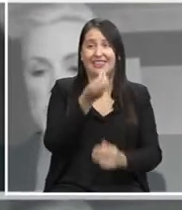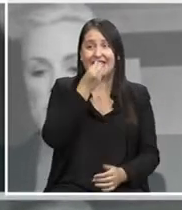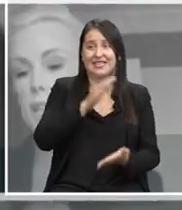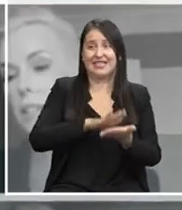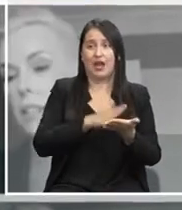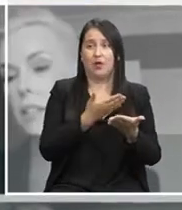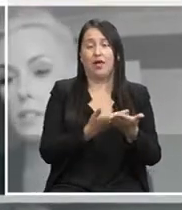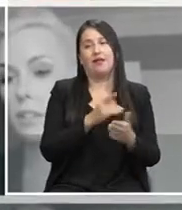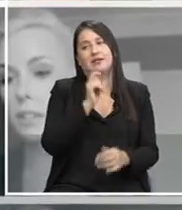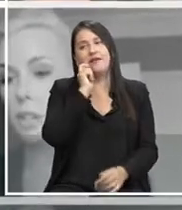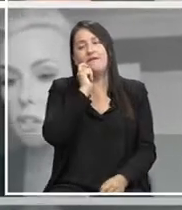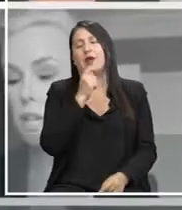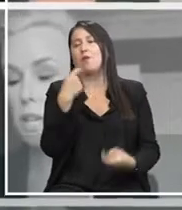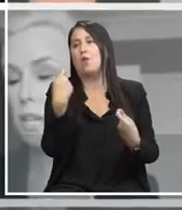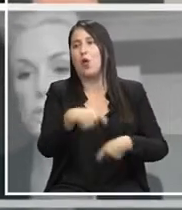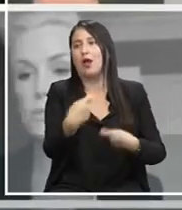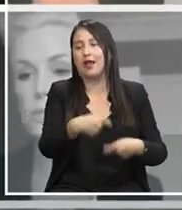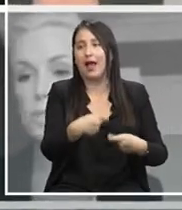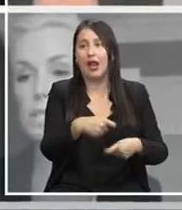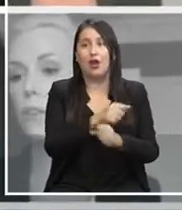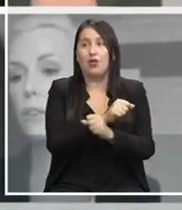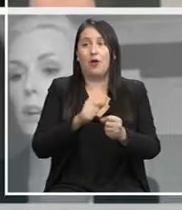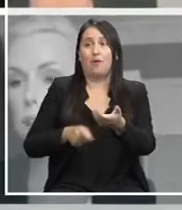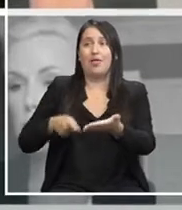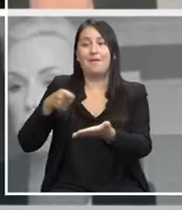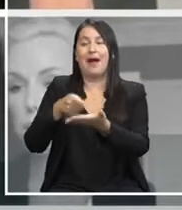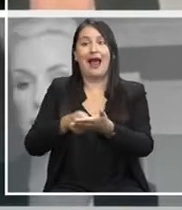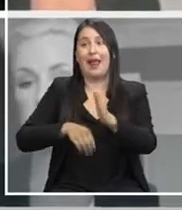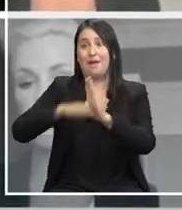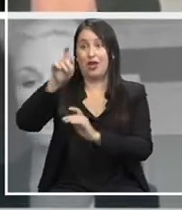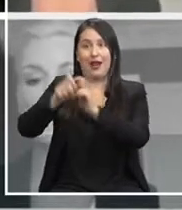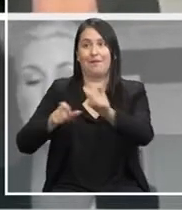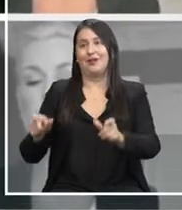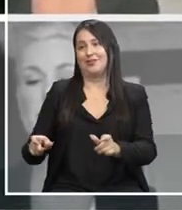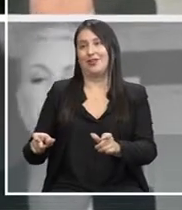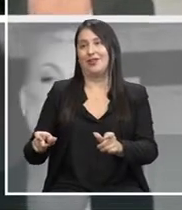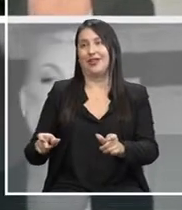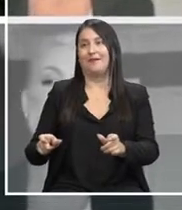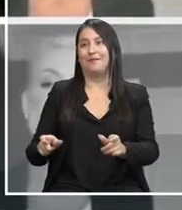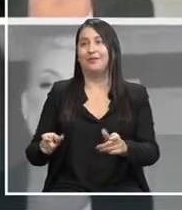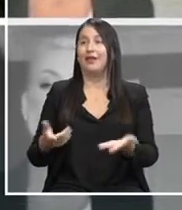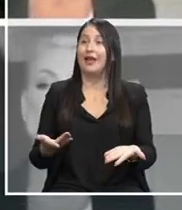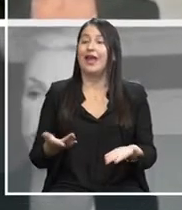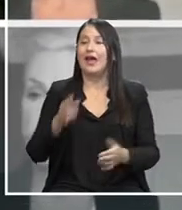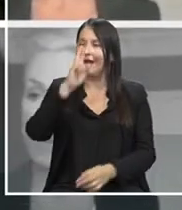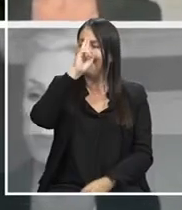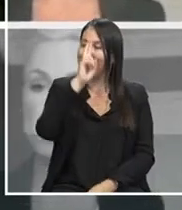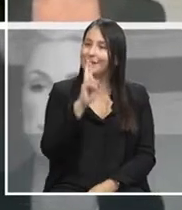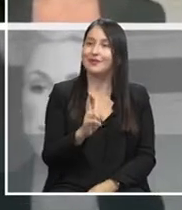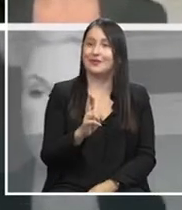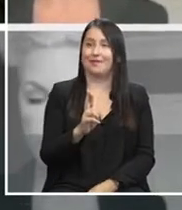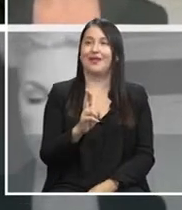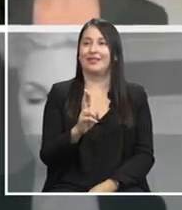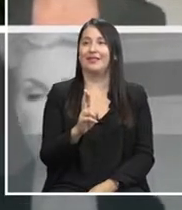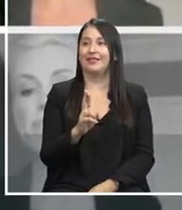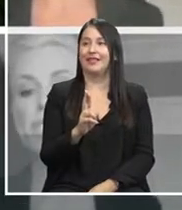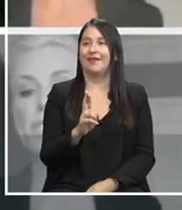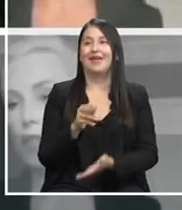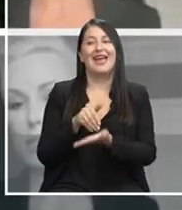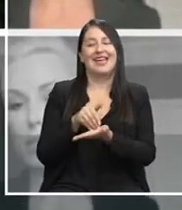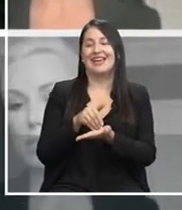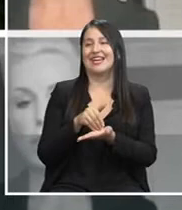lujo fuera del alcance de una gran parte de la humanidad. Respetuosamente, rechazo esta